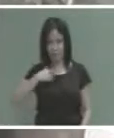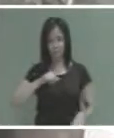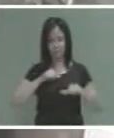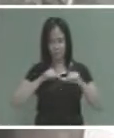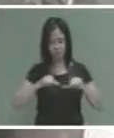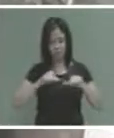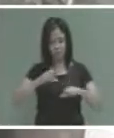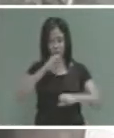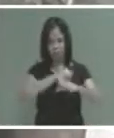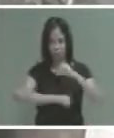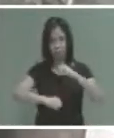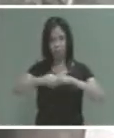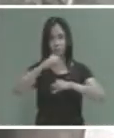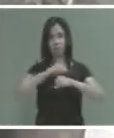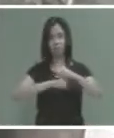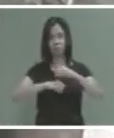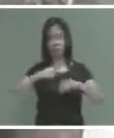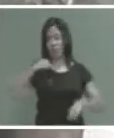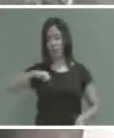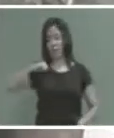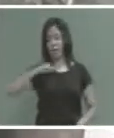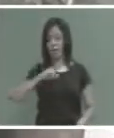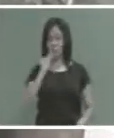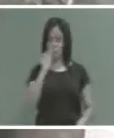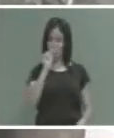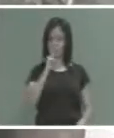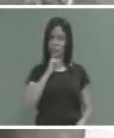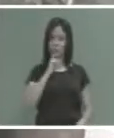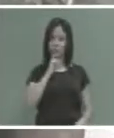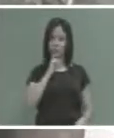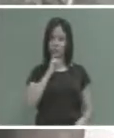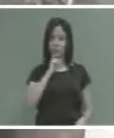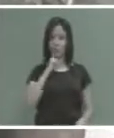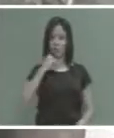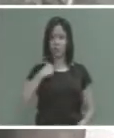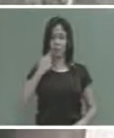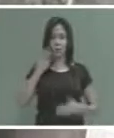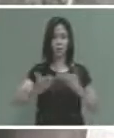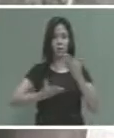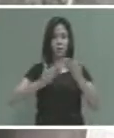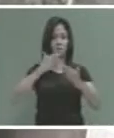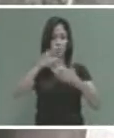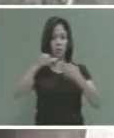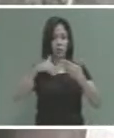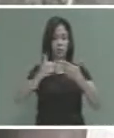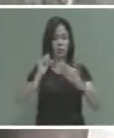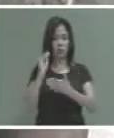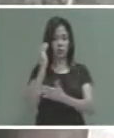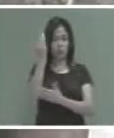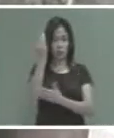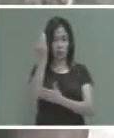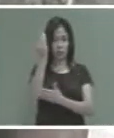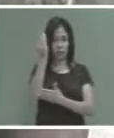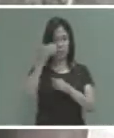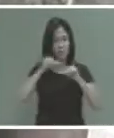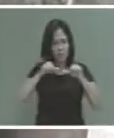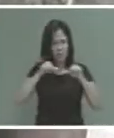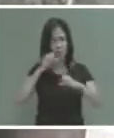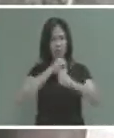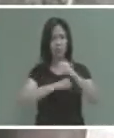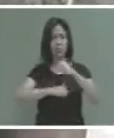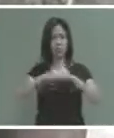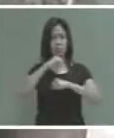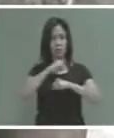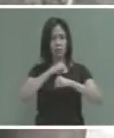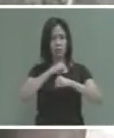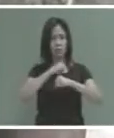arte, que es tan difícil. Yo le recomiendo a todos los jóvenes que sigan luchando,